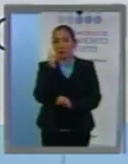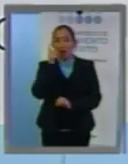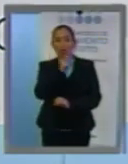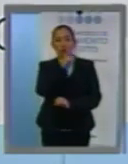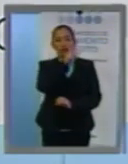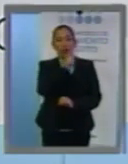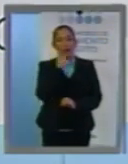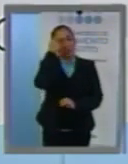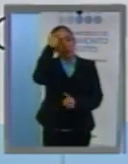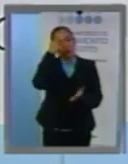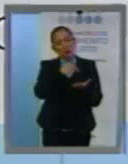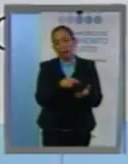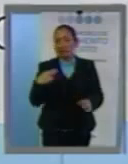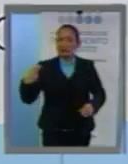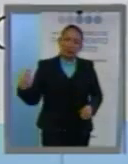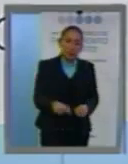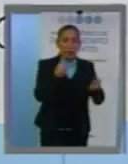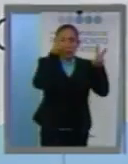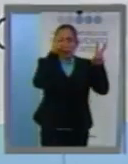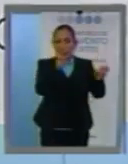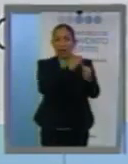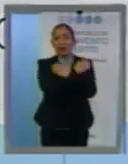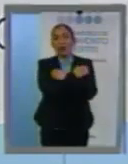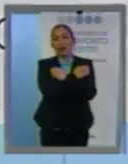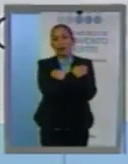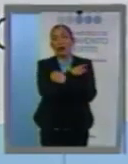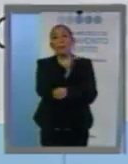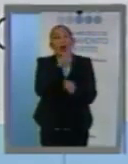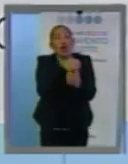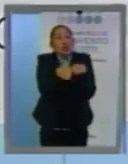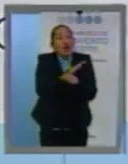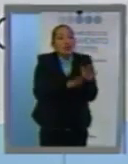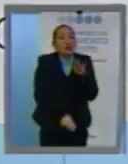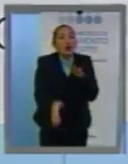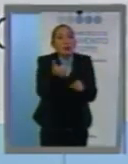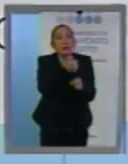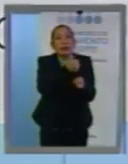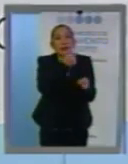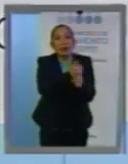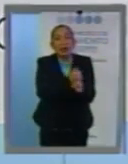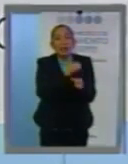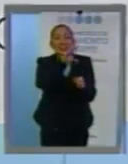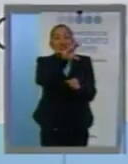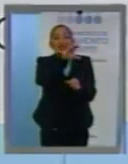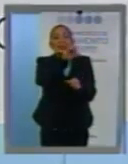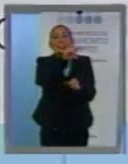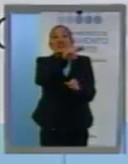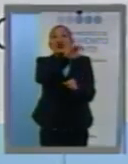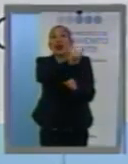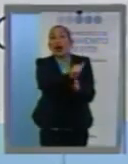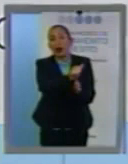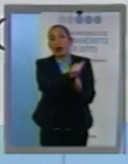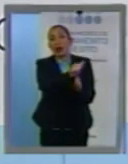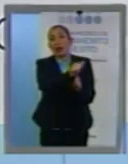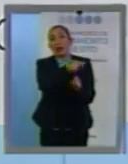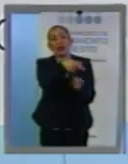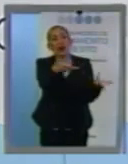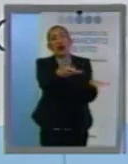Morales, creo que es imprescindible el tema de educación, pero desde la educación básica, educación cívica. ¿Qué está haciendo el CIDE con